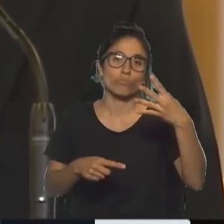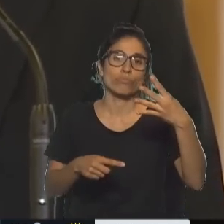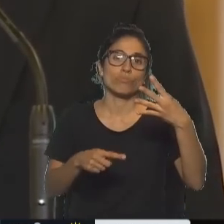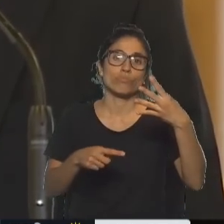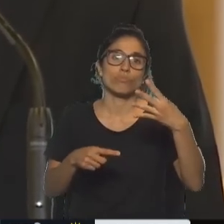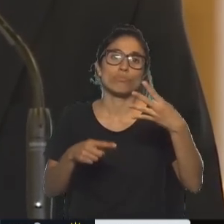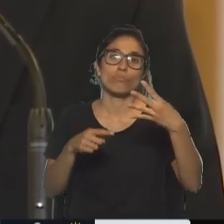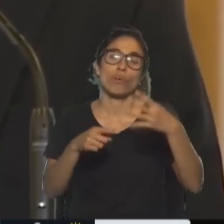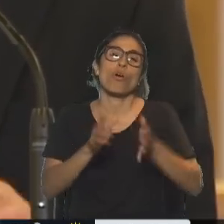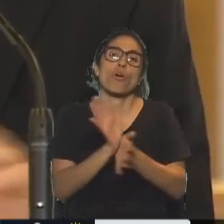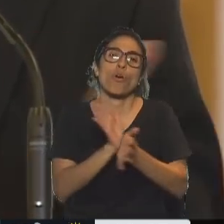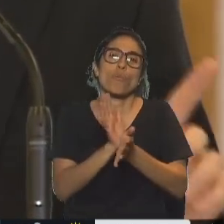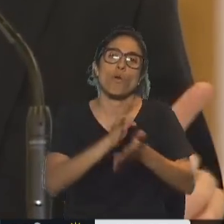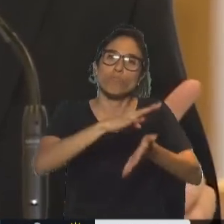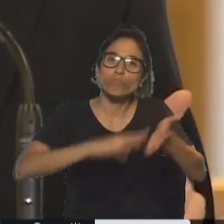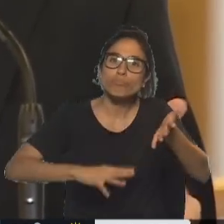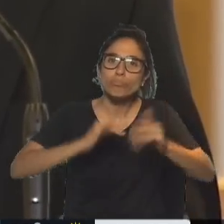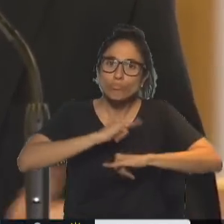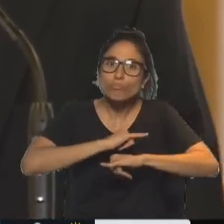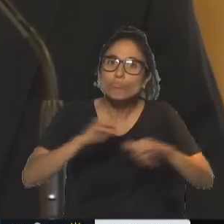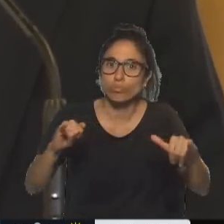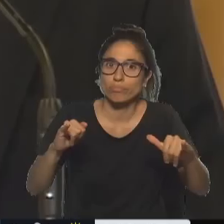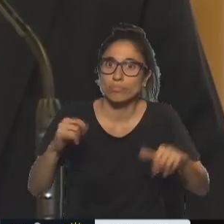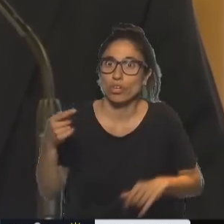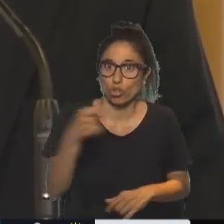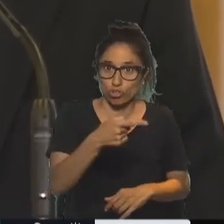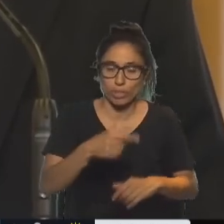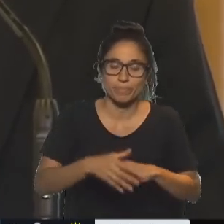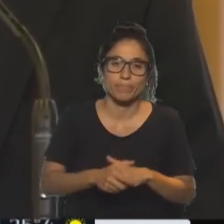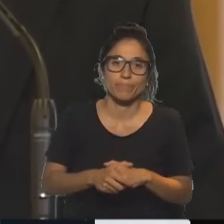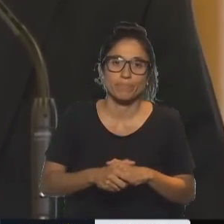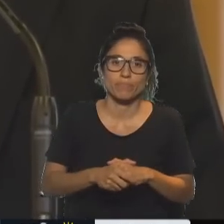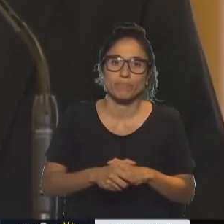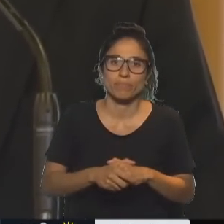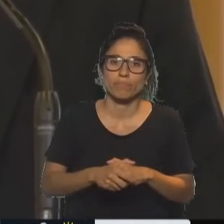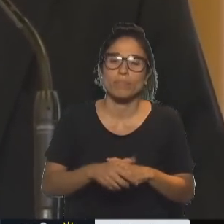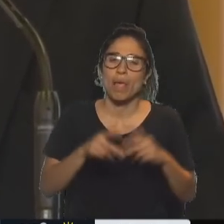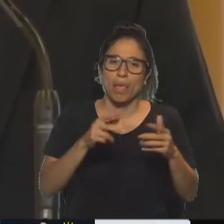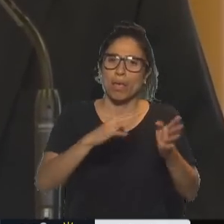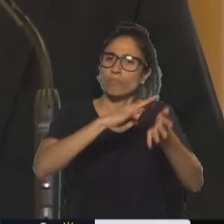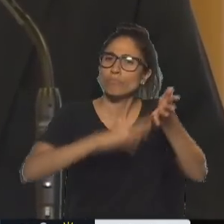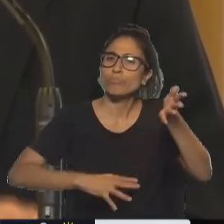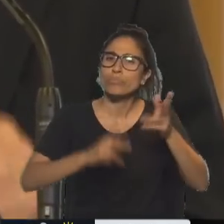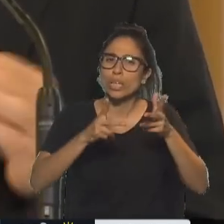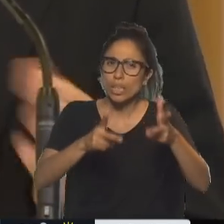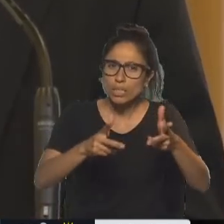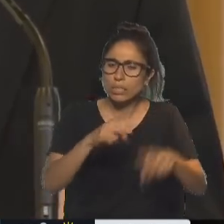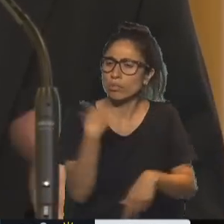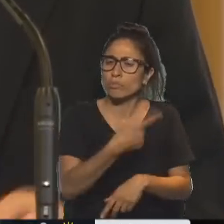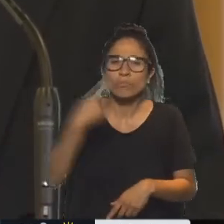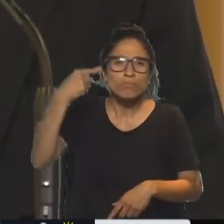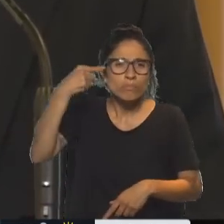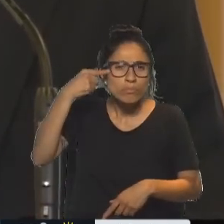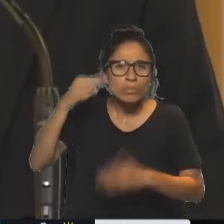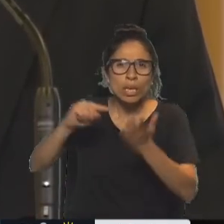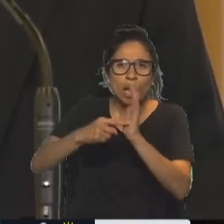textual. Estamos convencidos de que ninguna jurisdicción, en este caso Cava, tiene que percibir recursos por encima del